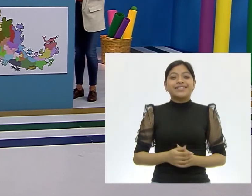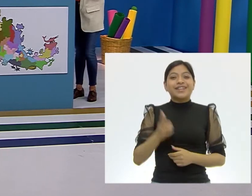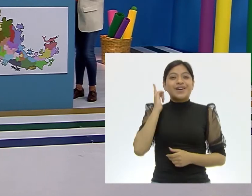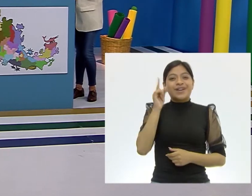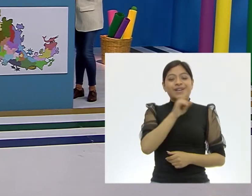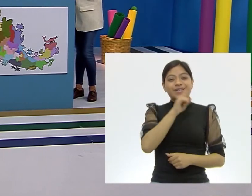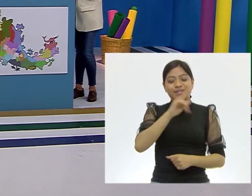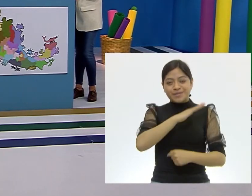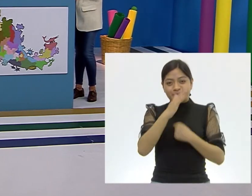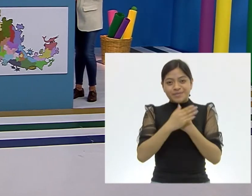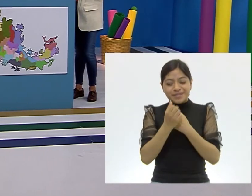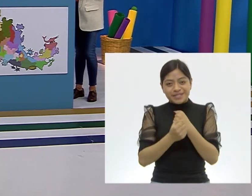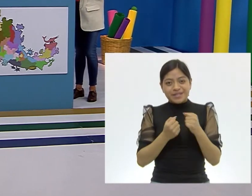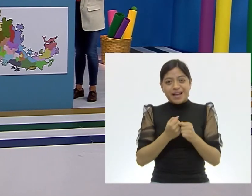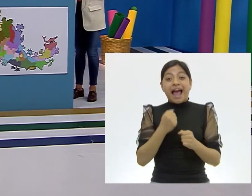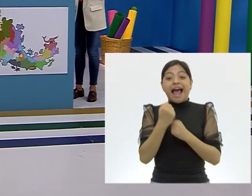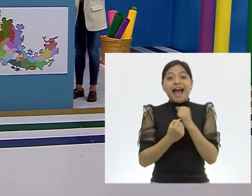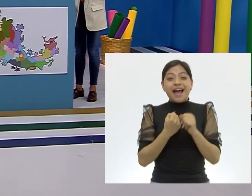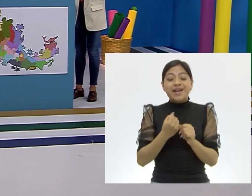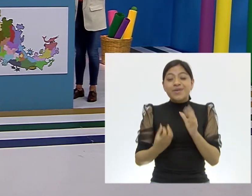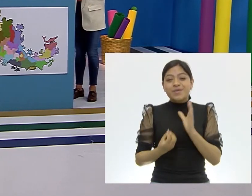año nuevo. Feliz año nuevo.